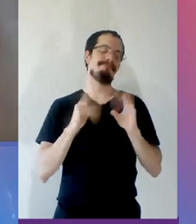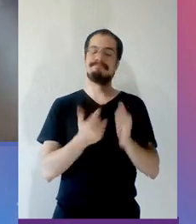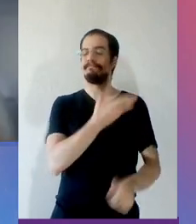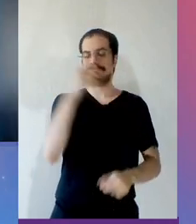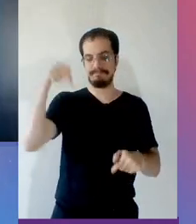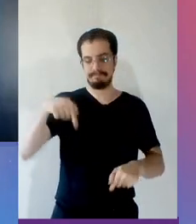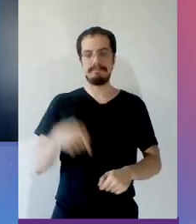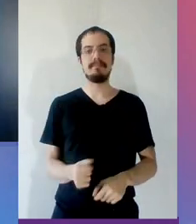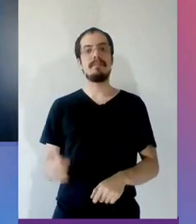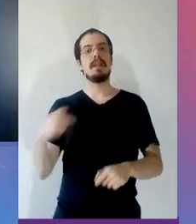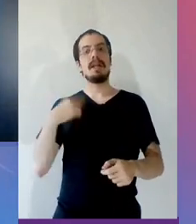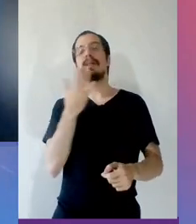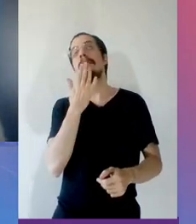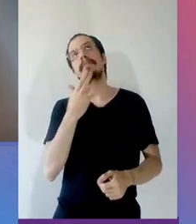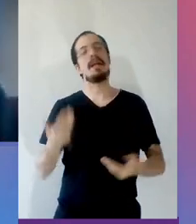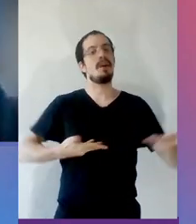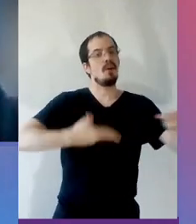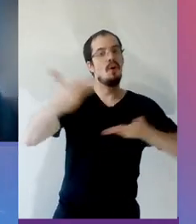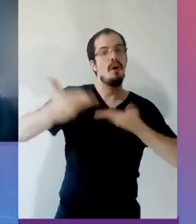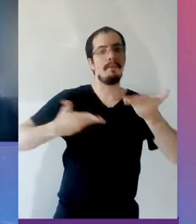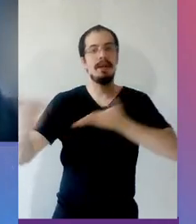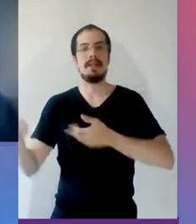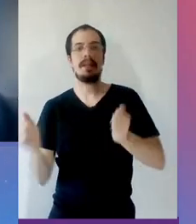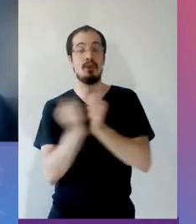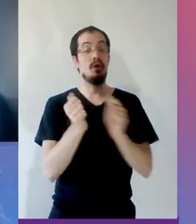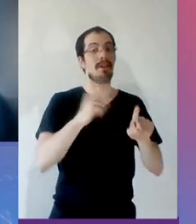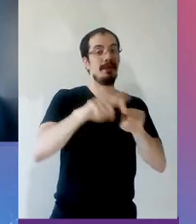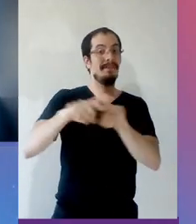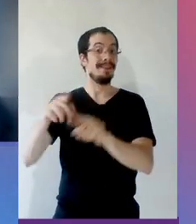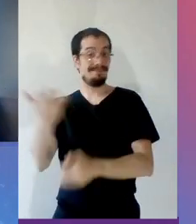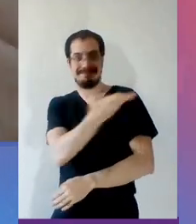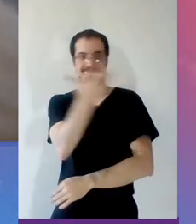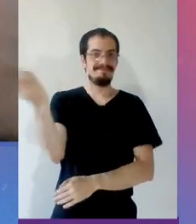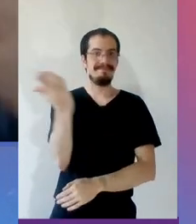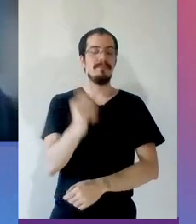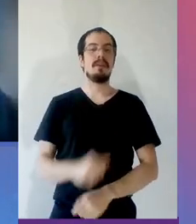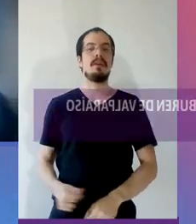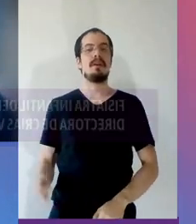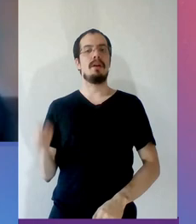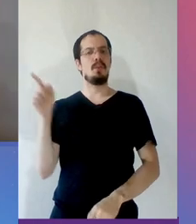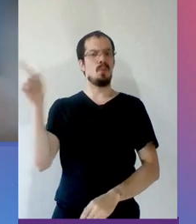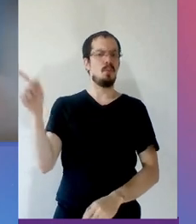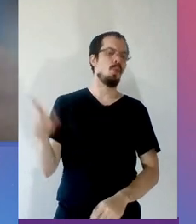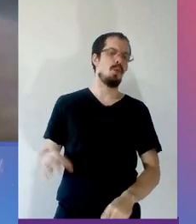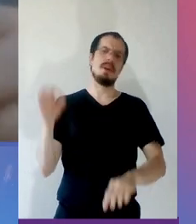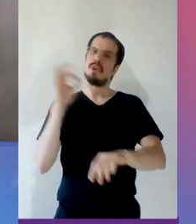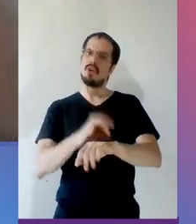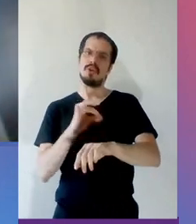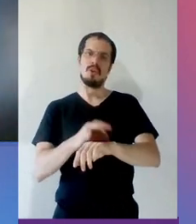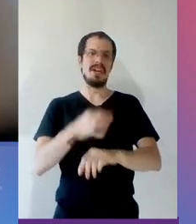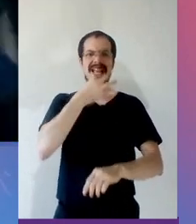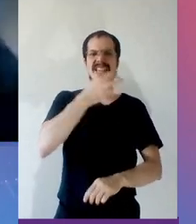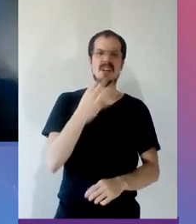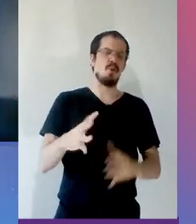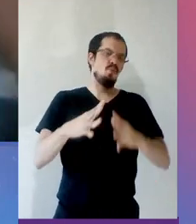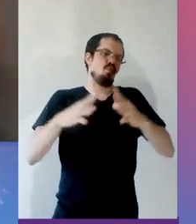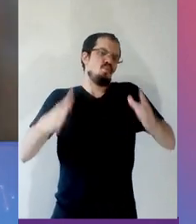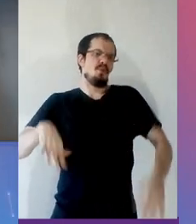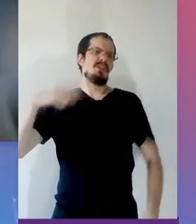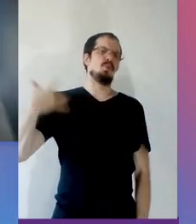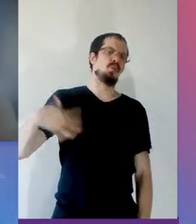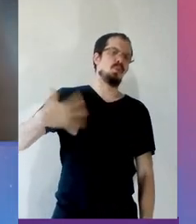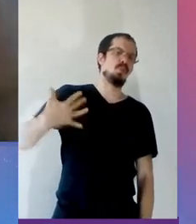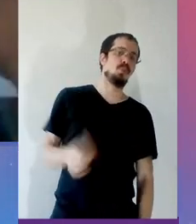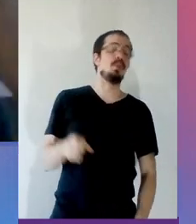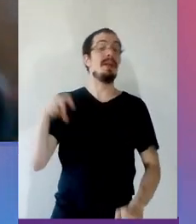demás foristas, la doctora tocó varios puntos que son como súper álgidos, porque en el fondo, eso desde el punto de vista más macro, si